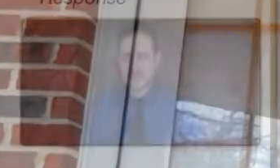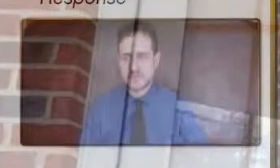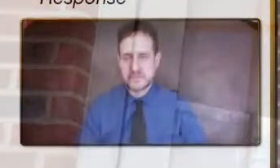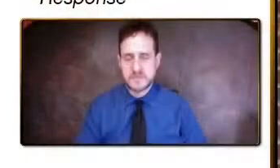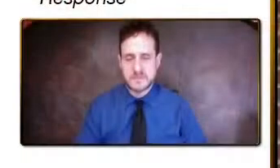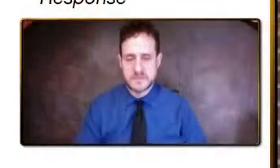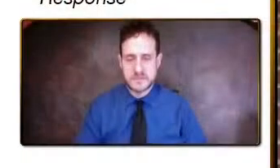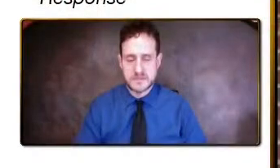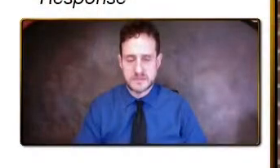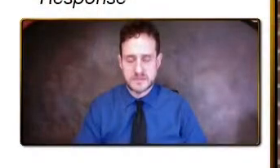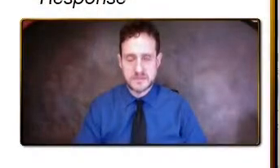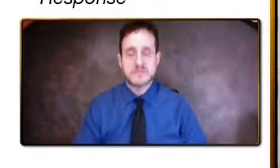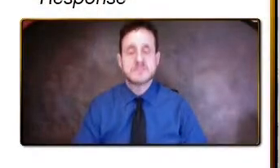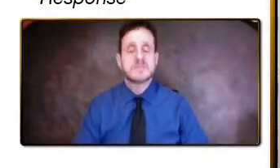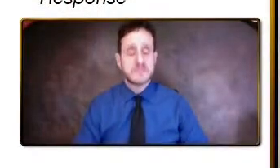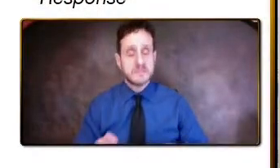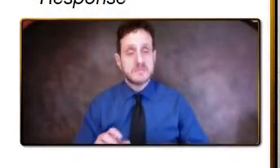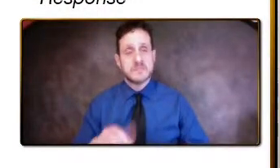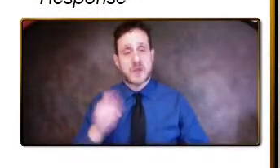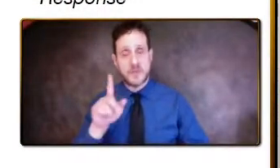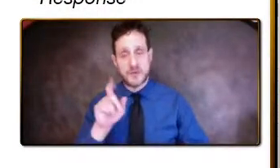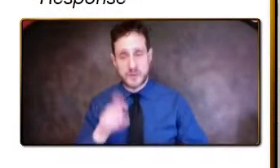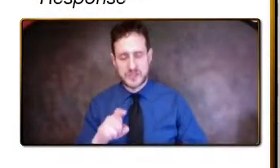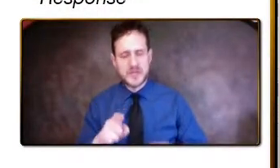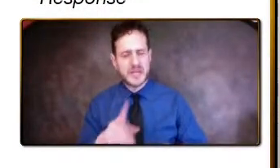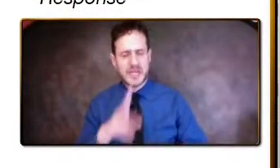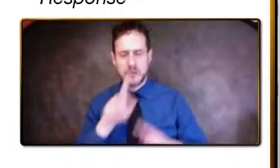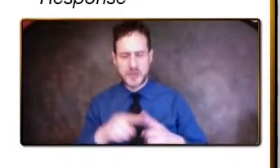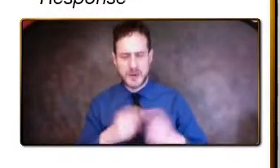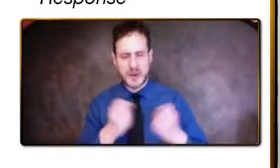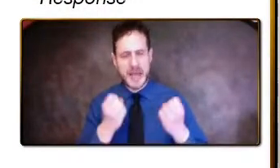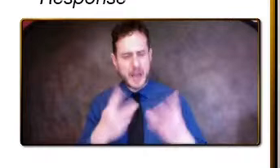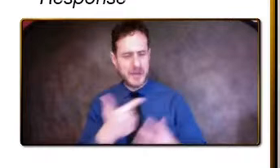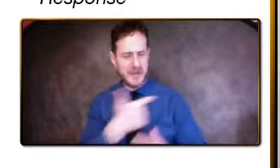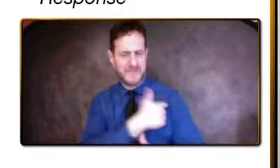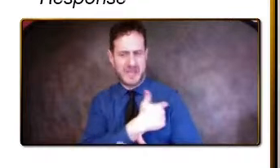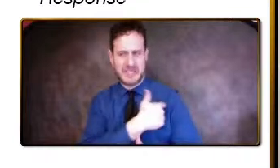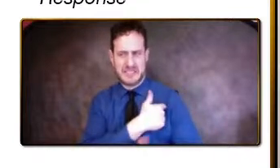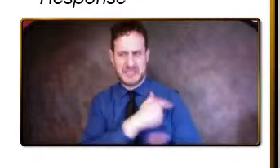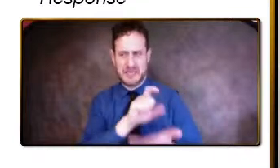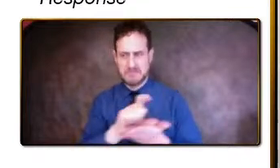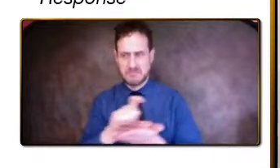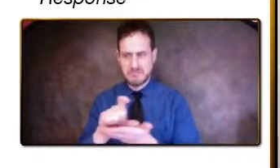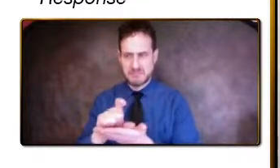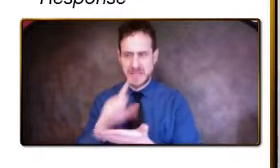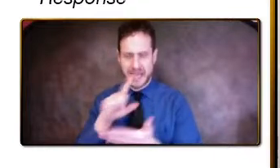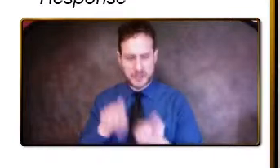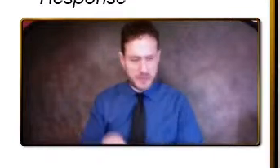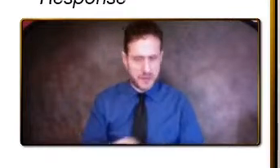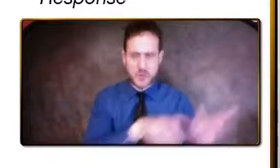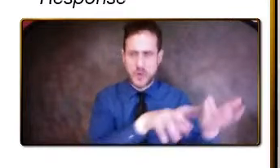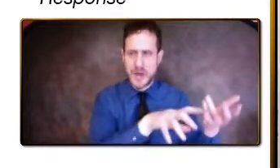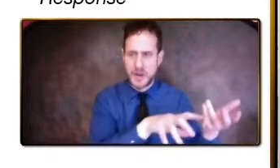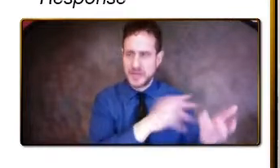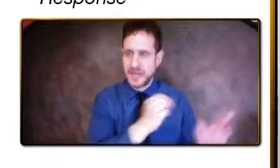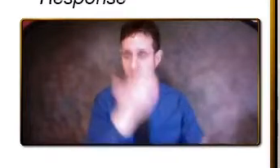Jim Leach at WMAY, can you address how many, if any, vaccine doses have had to be discarded and for what